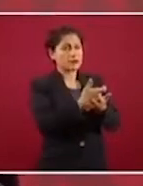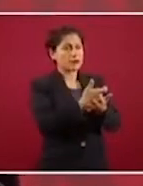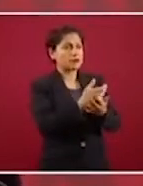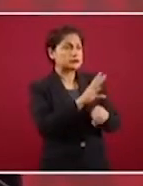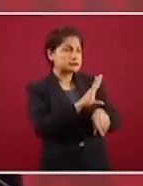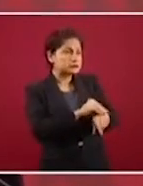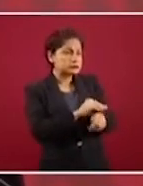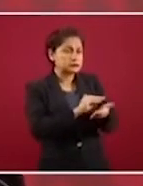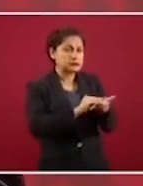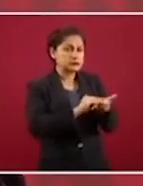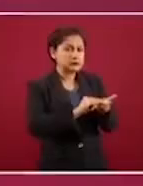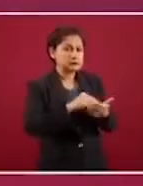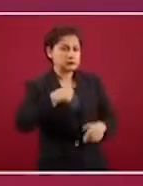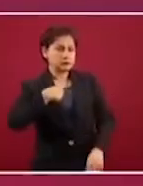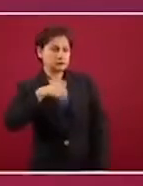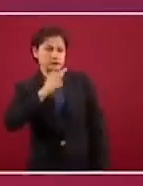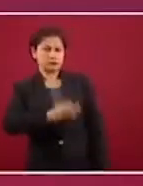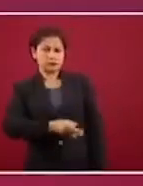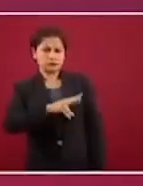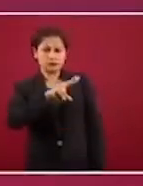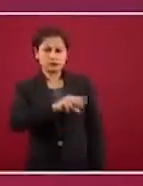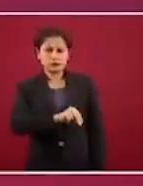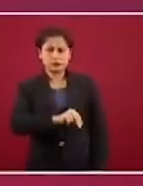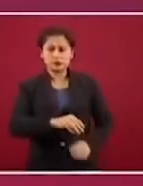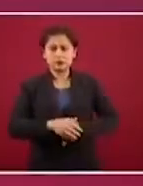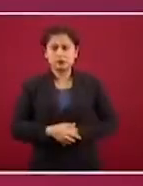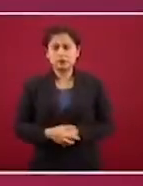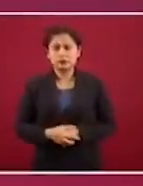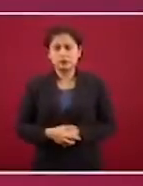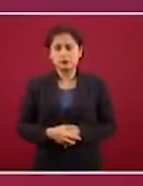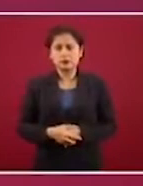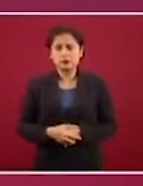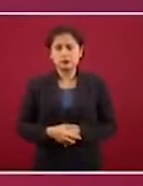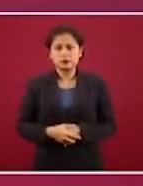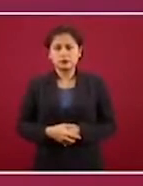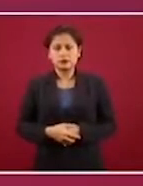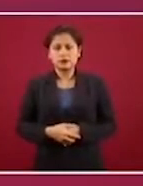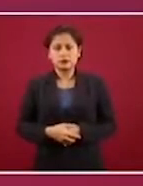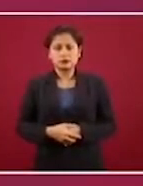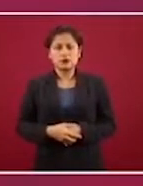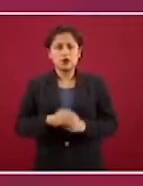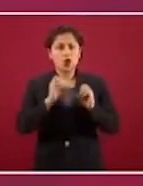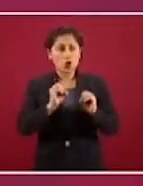ni siquiera en obtener una prórroga.